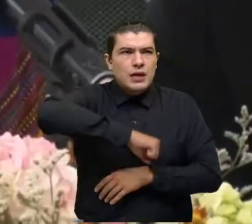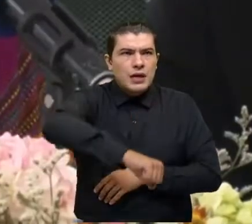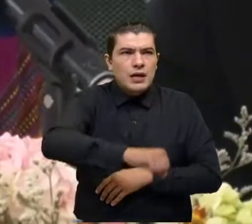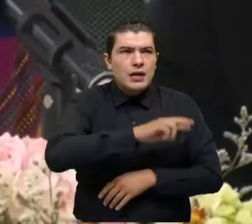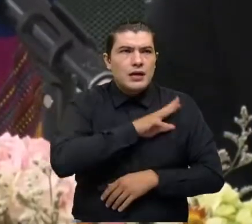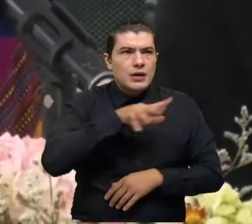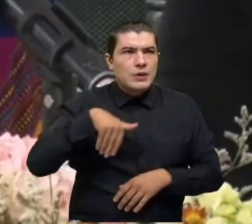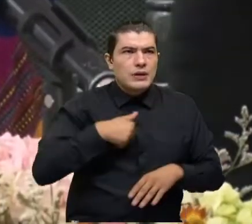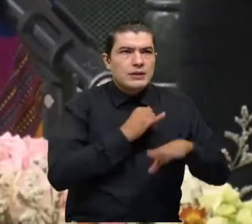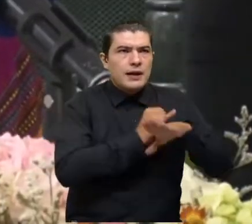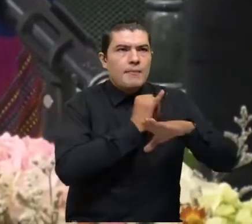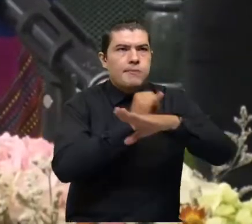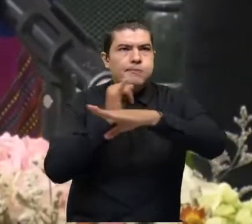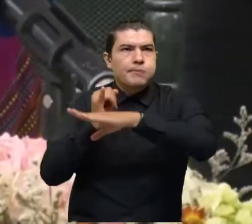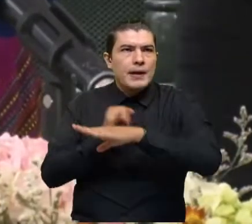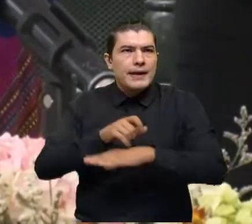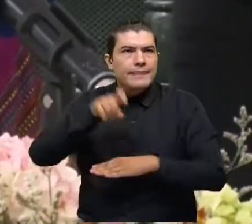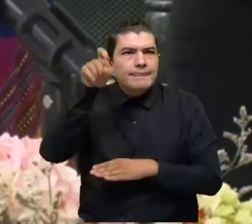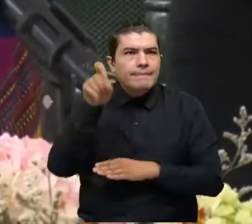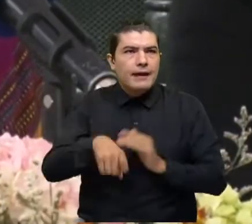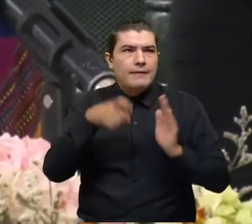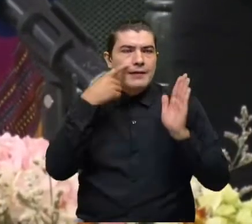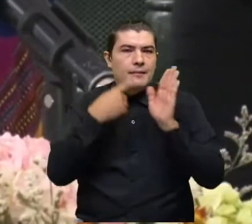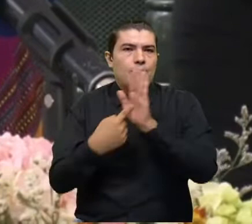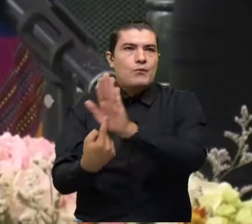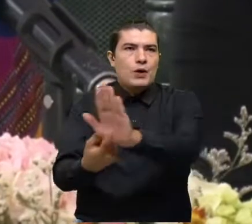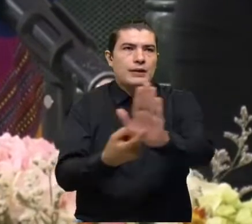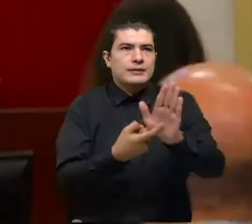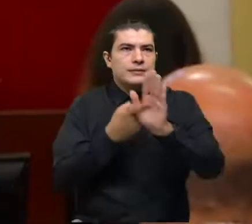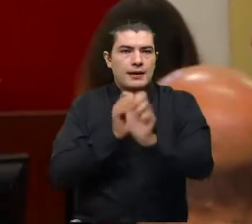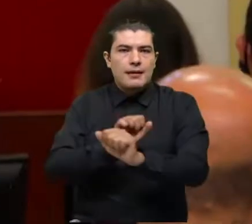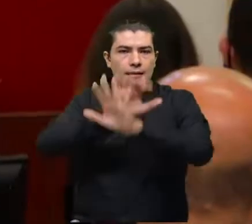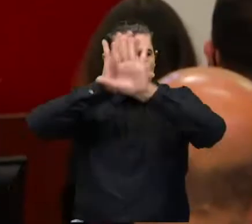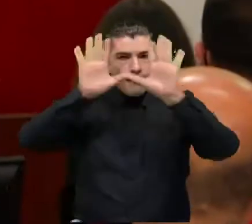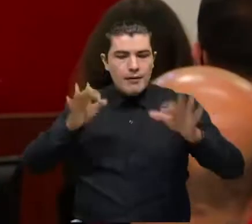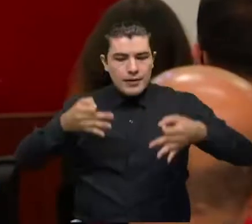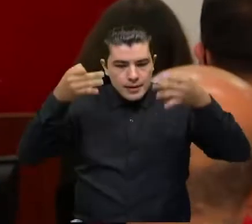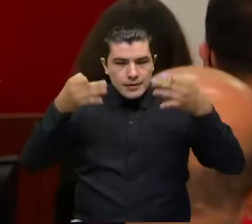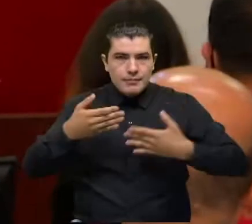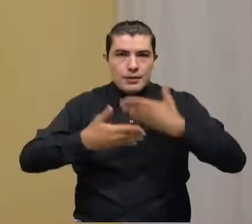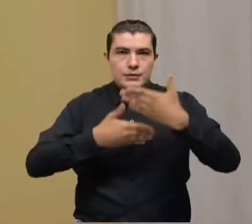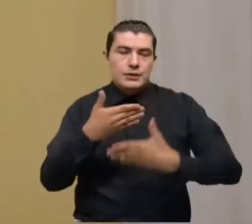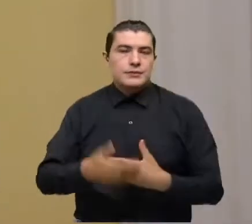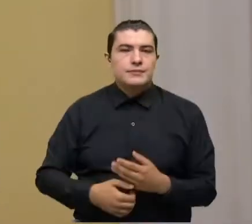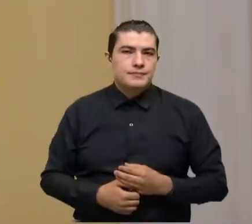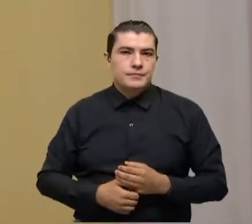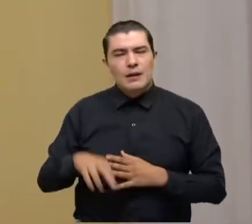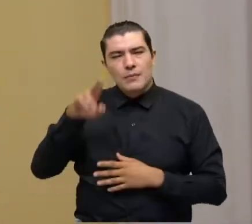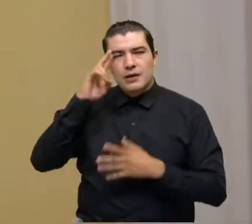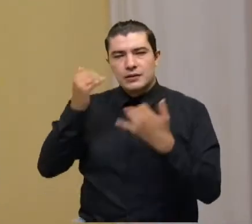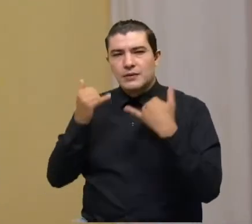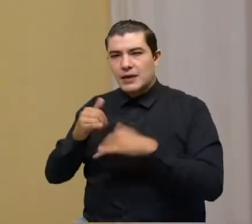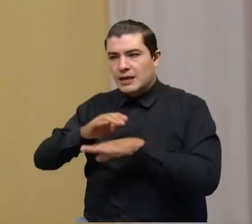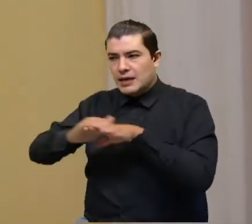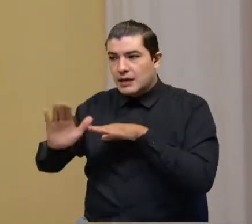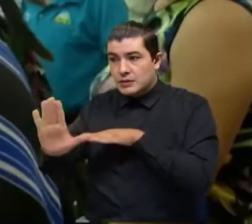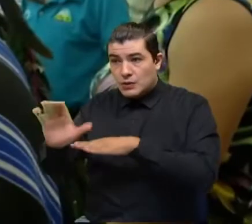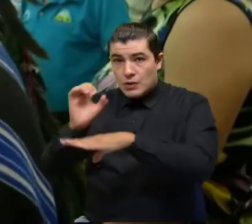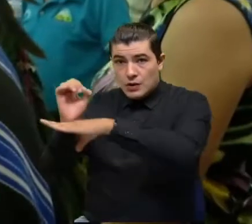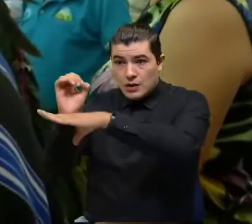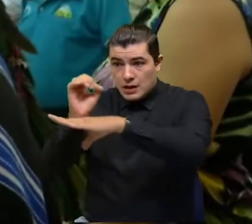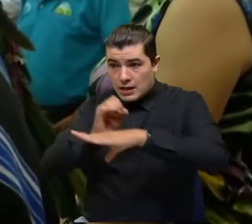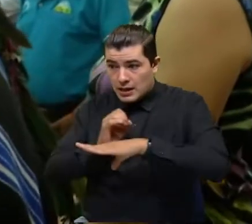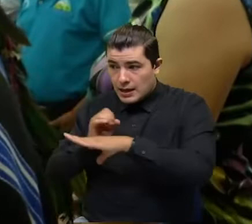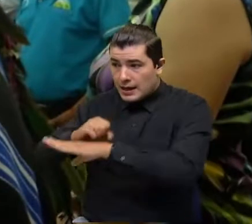nuestras instituciones deben demostrar transparencia. Asimismo, invita a las organizaciones de derechos humanos